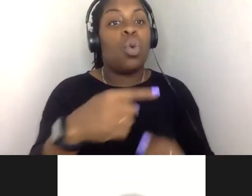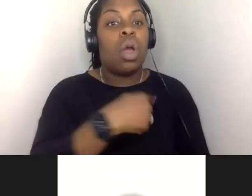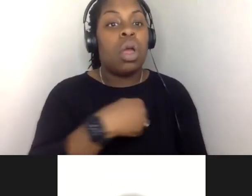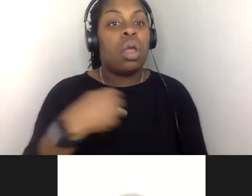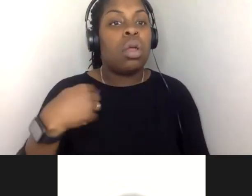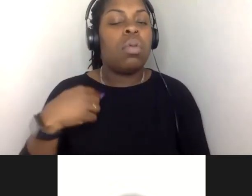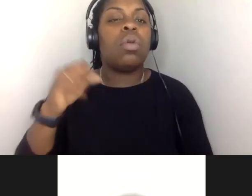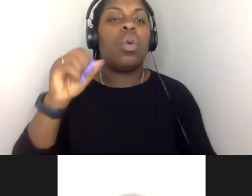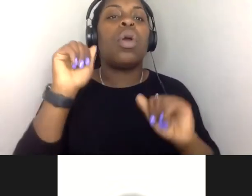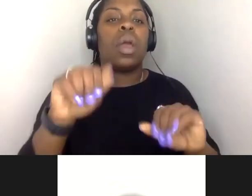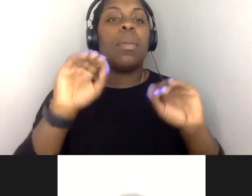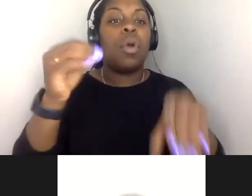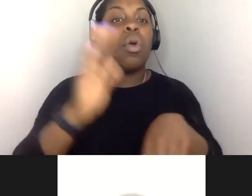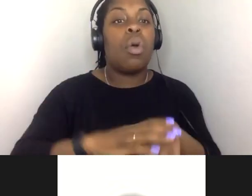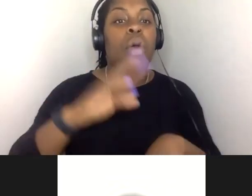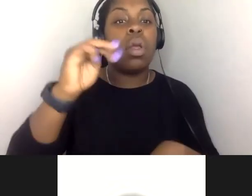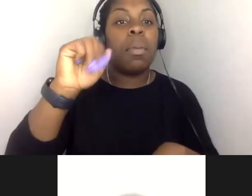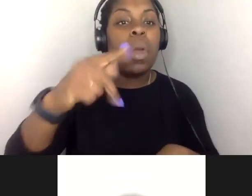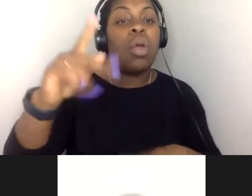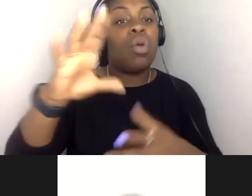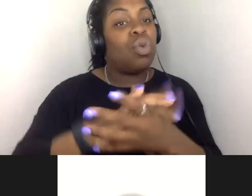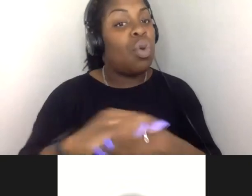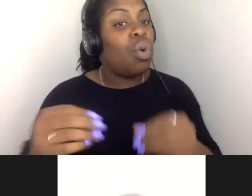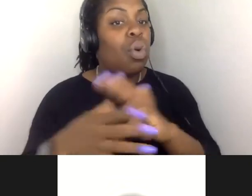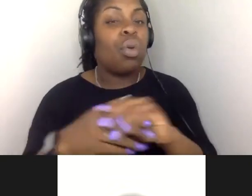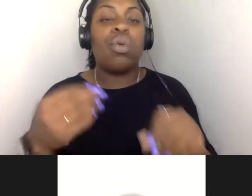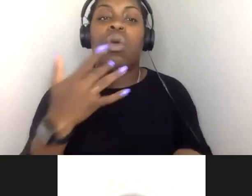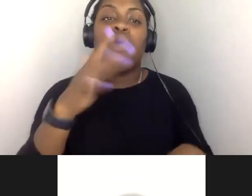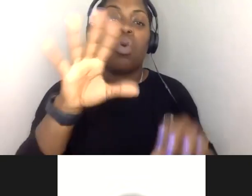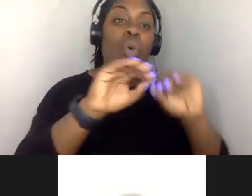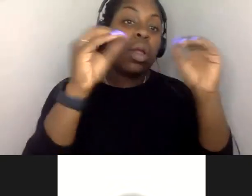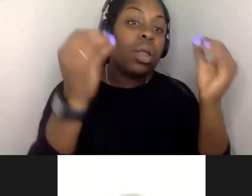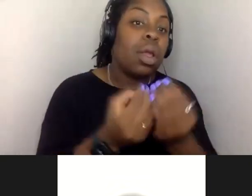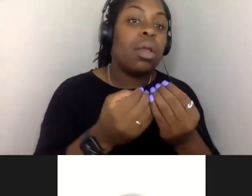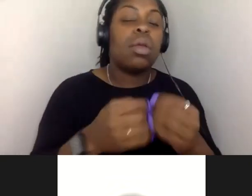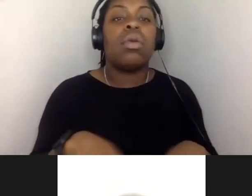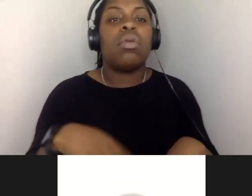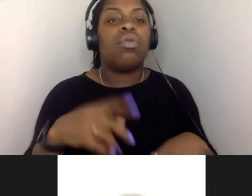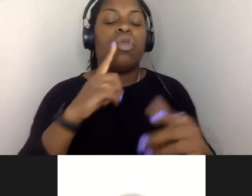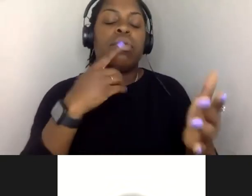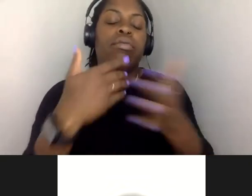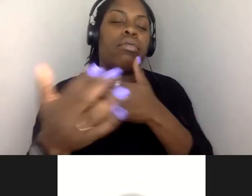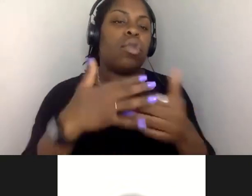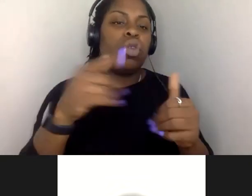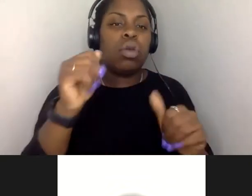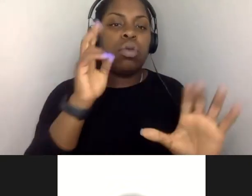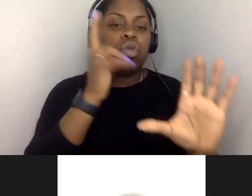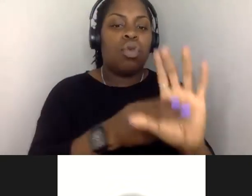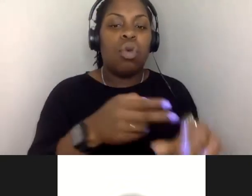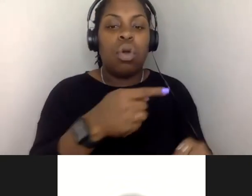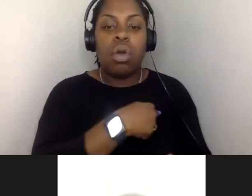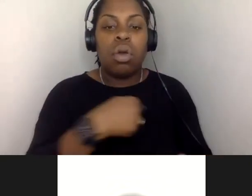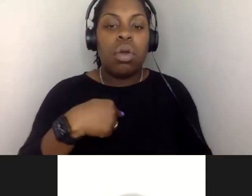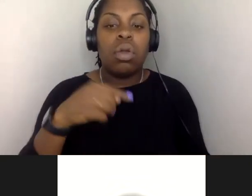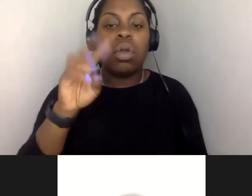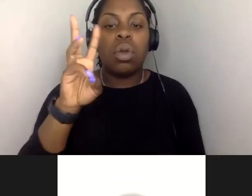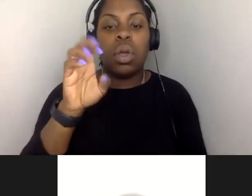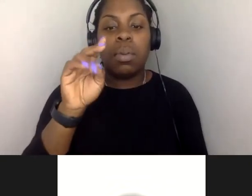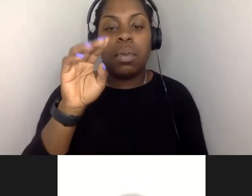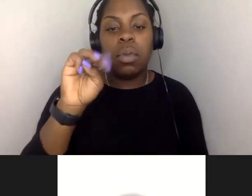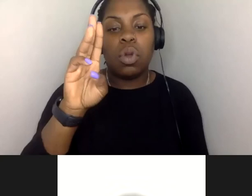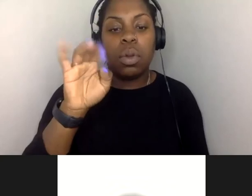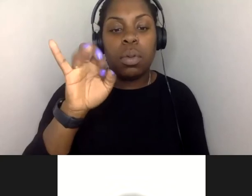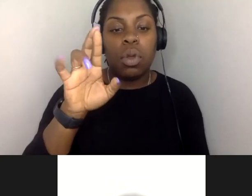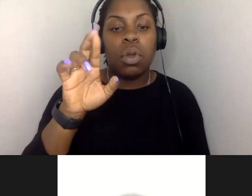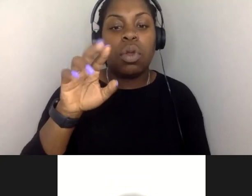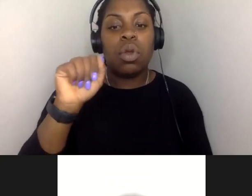su información para ponerlo en su mapa, si es su historia, si es su organización. También pueden ser parte de nuestro